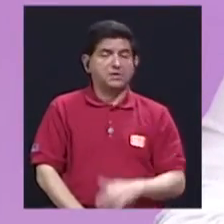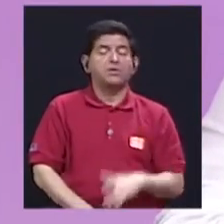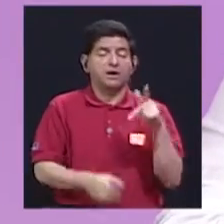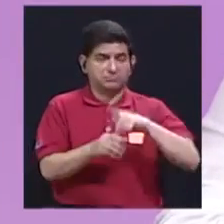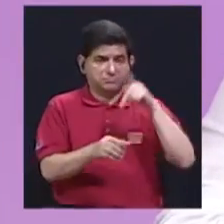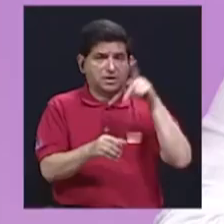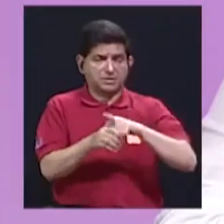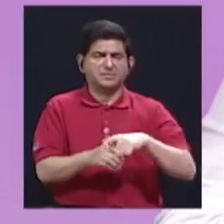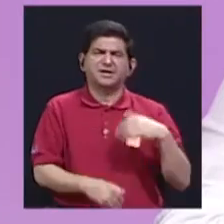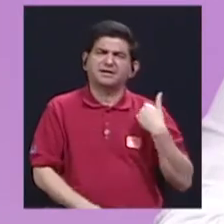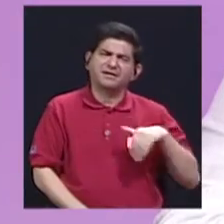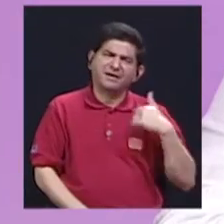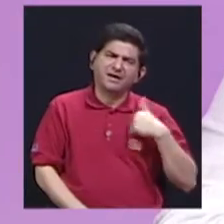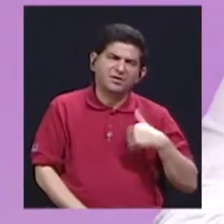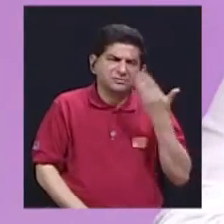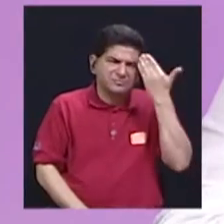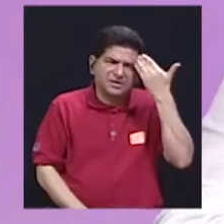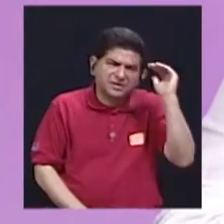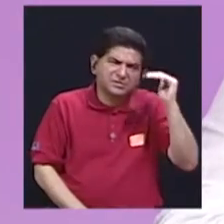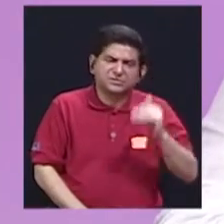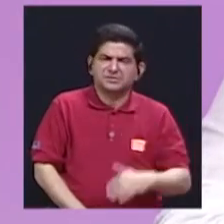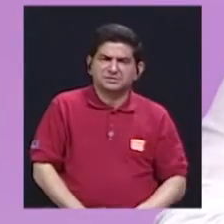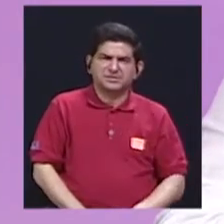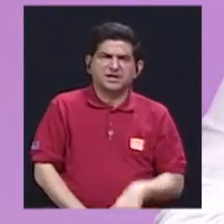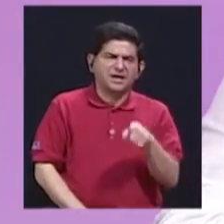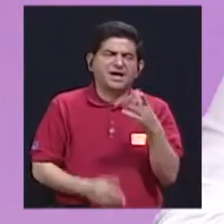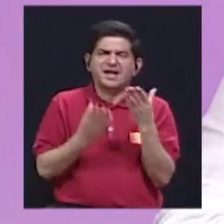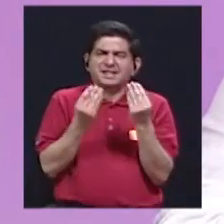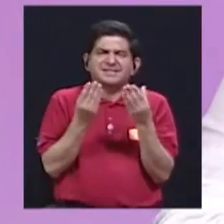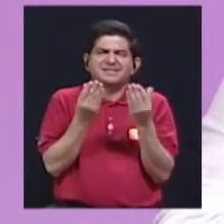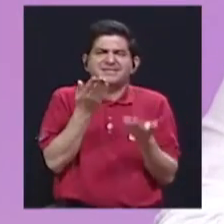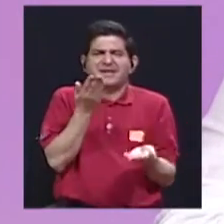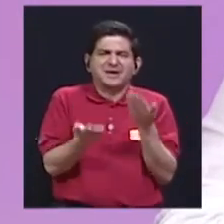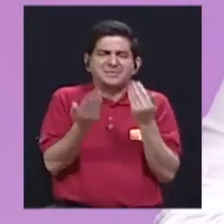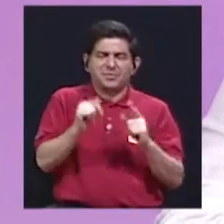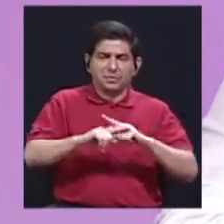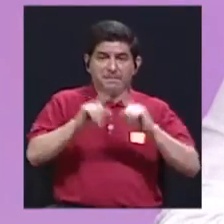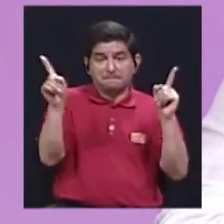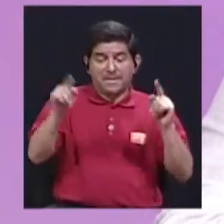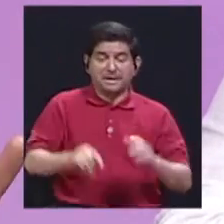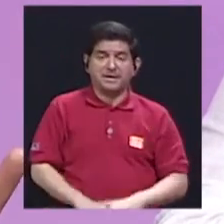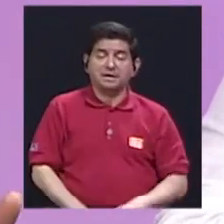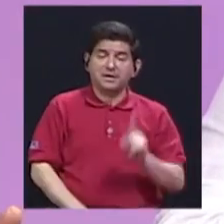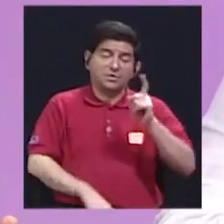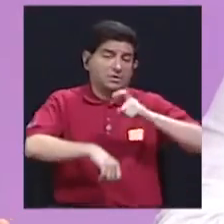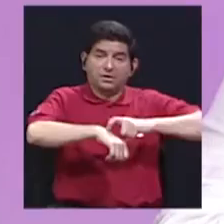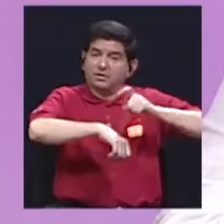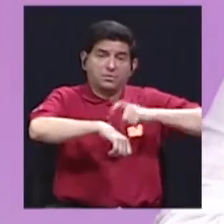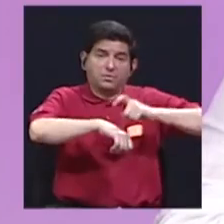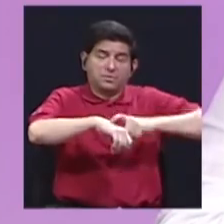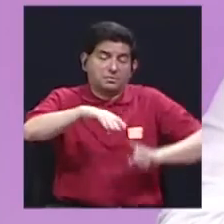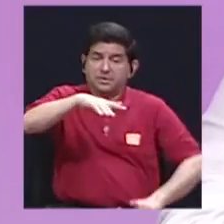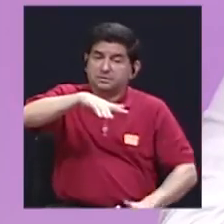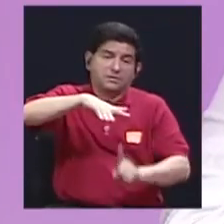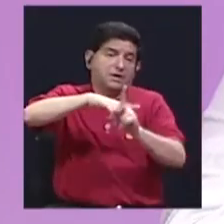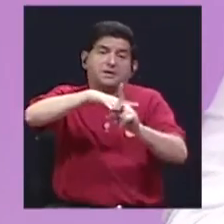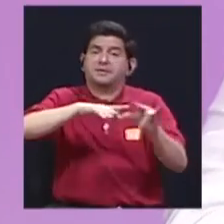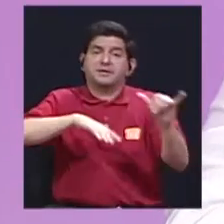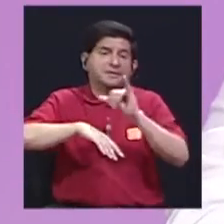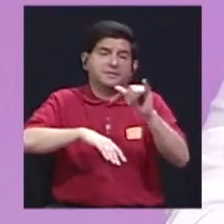participar el hombre no sé cómo que le da miedo sin embargo de ella en ningún momento surgirá